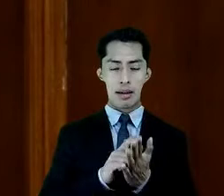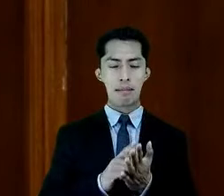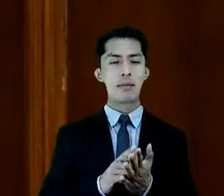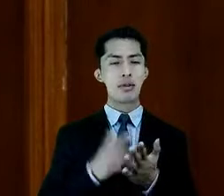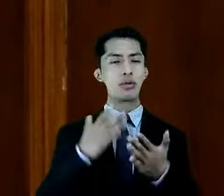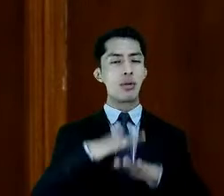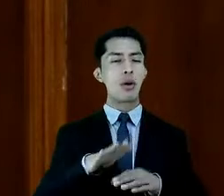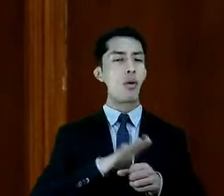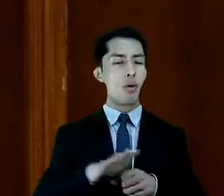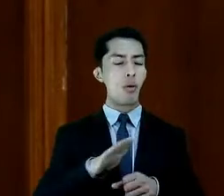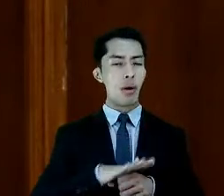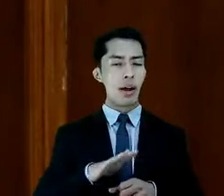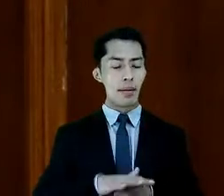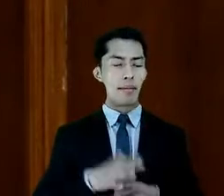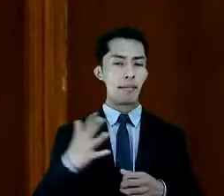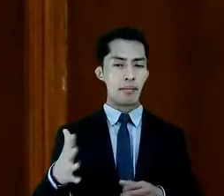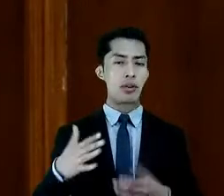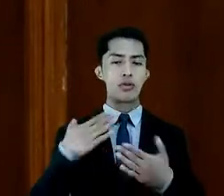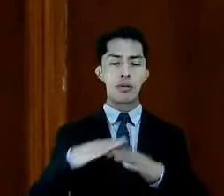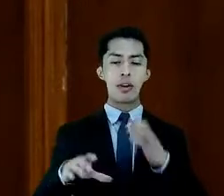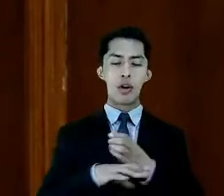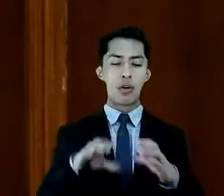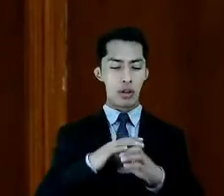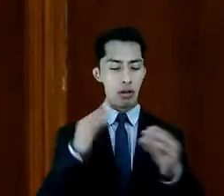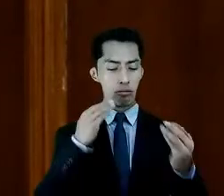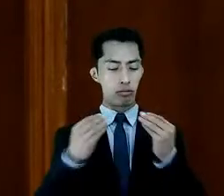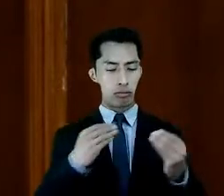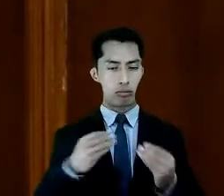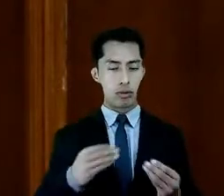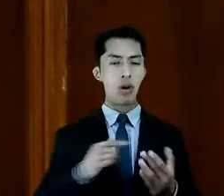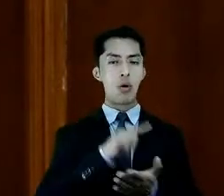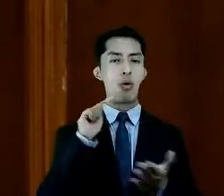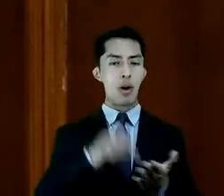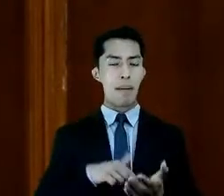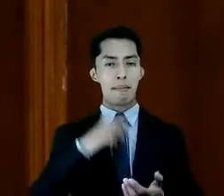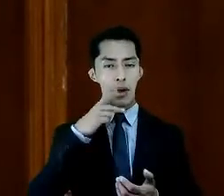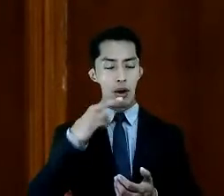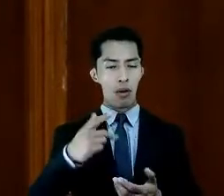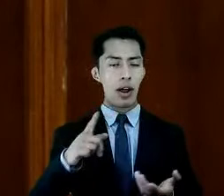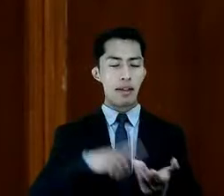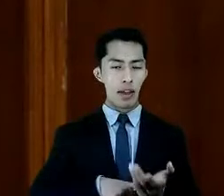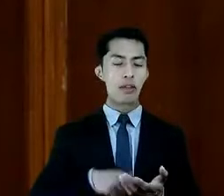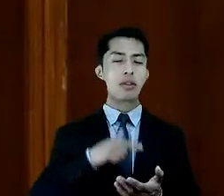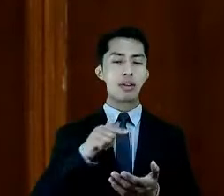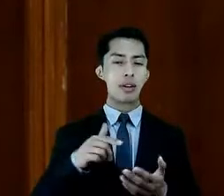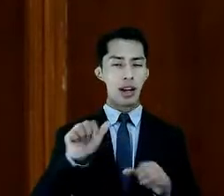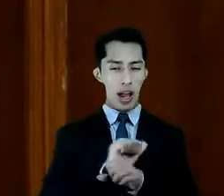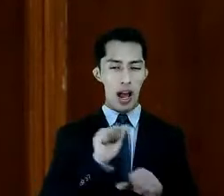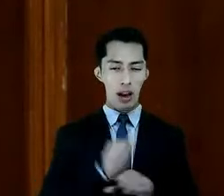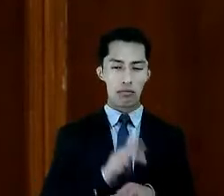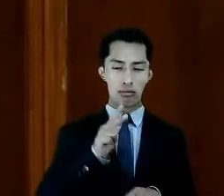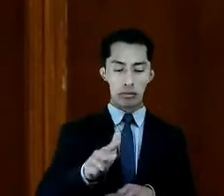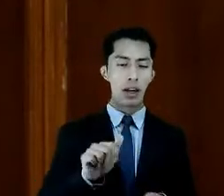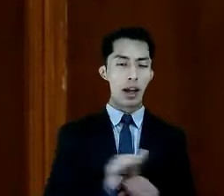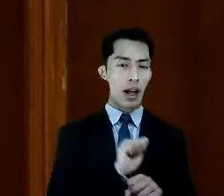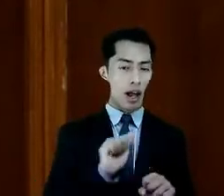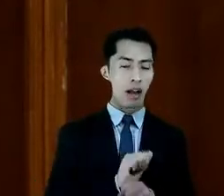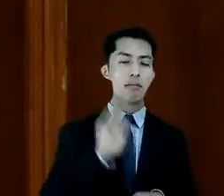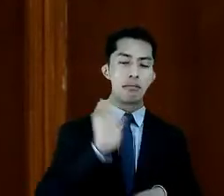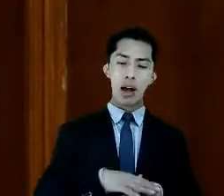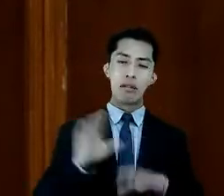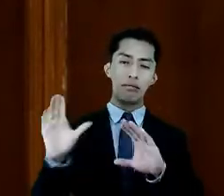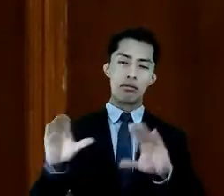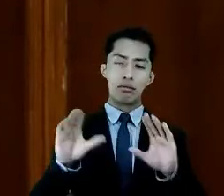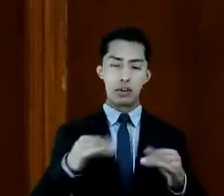sobre todo en cuanto al equipamiento, instalación y mejoramiento de estaciones, vehículos, mayor